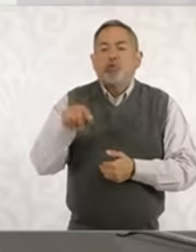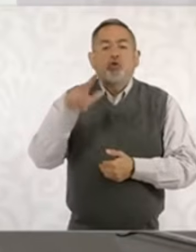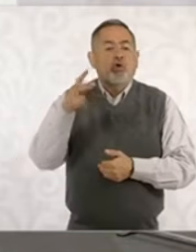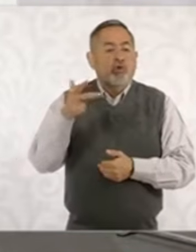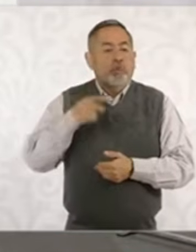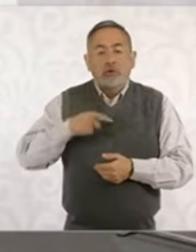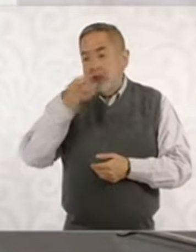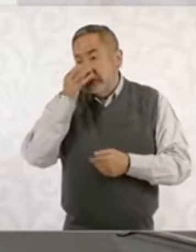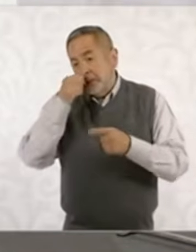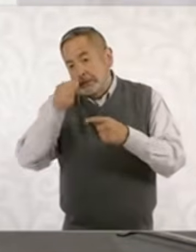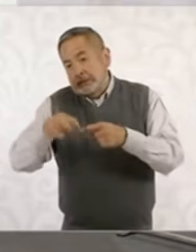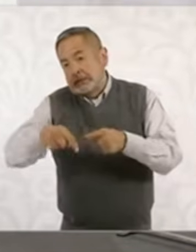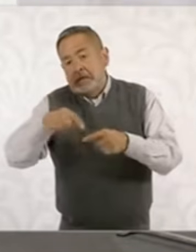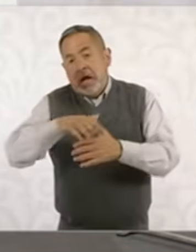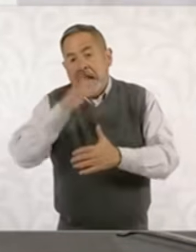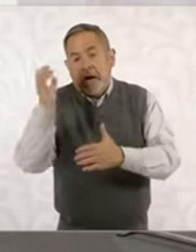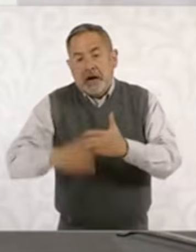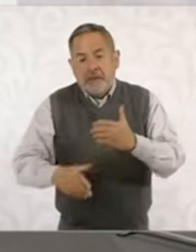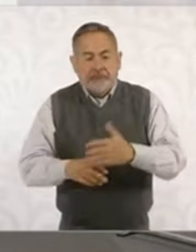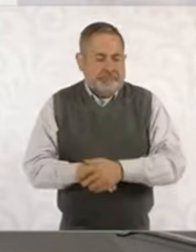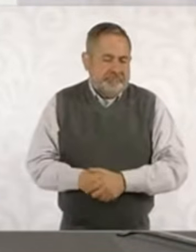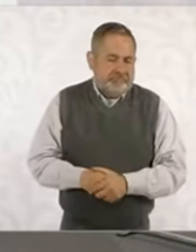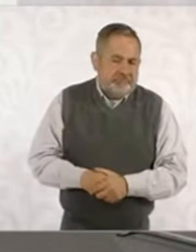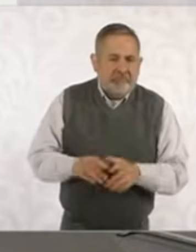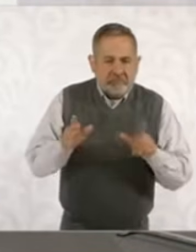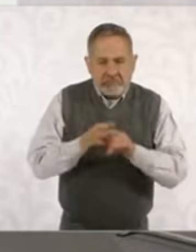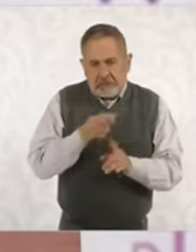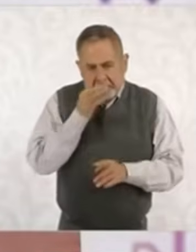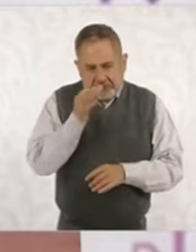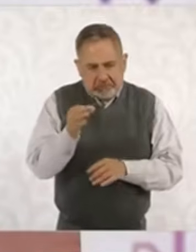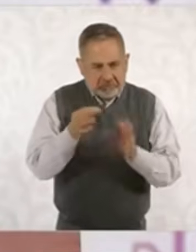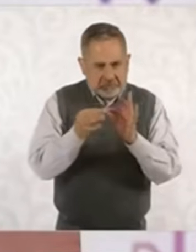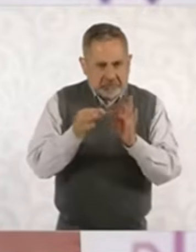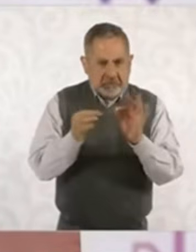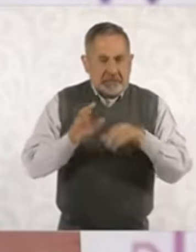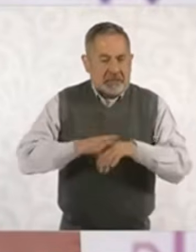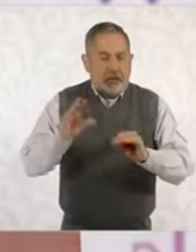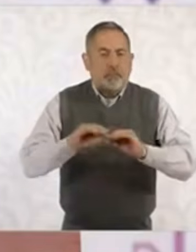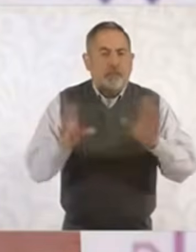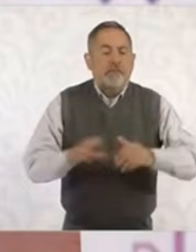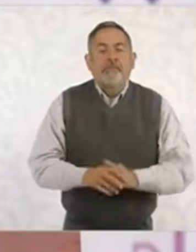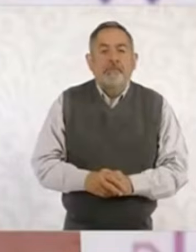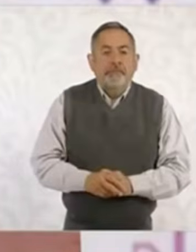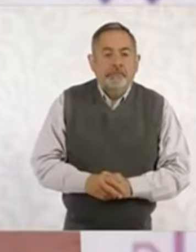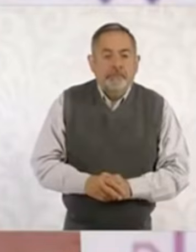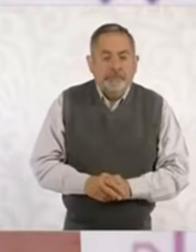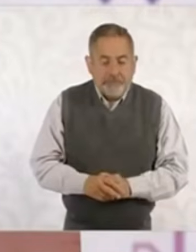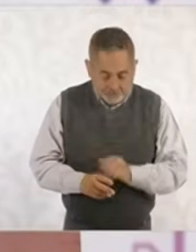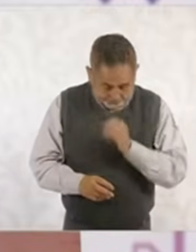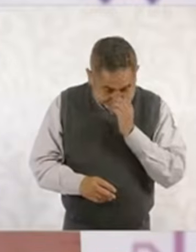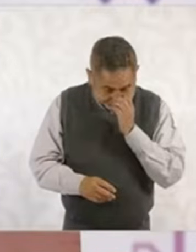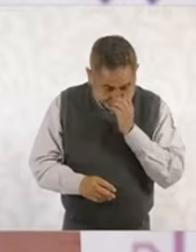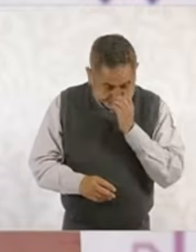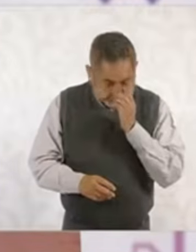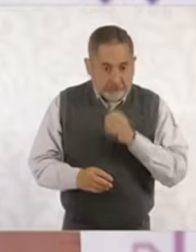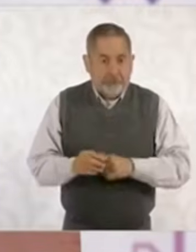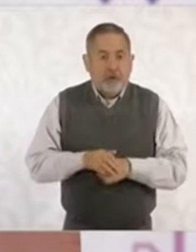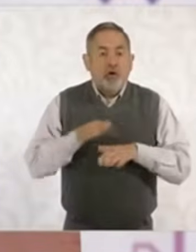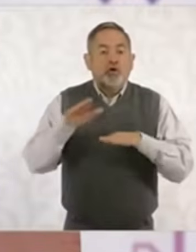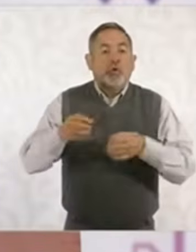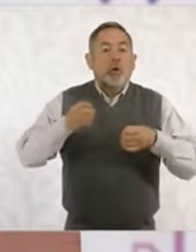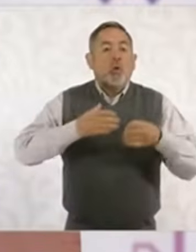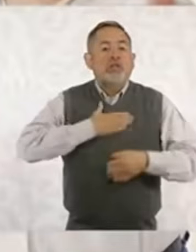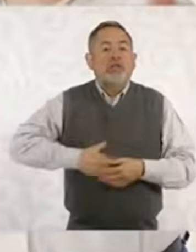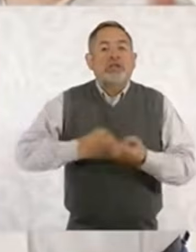ahorita quiero anunciar un beneficio para todas ellas y para todos ellos. En relación al programa de justicia social que pudimos hacer gracias